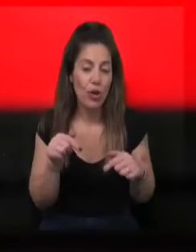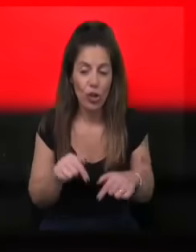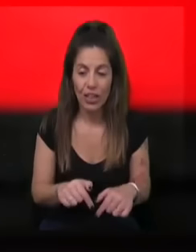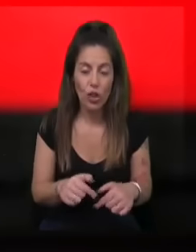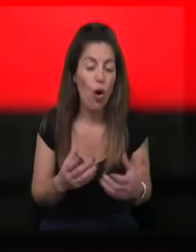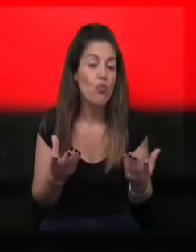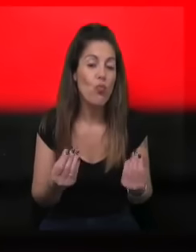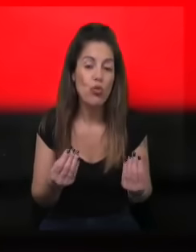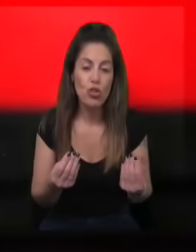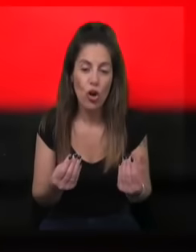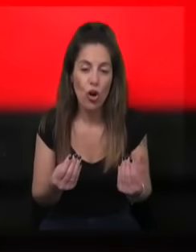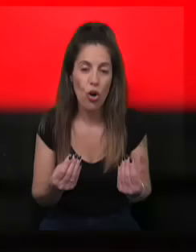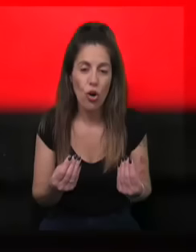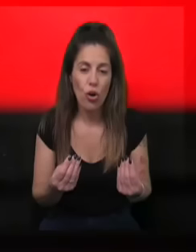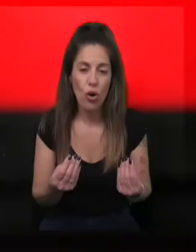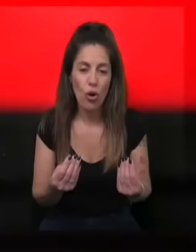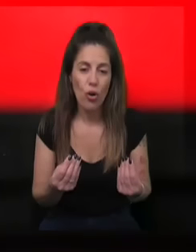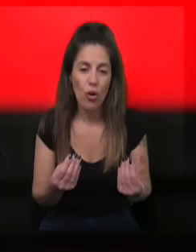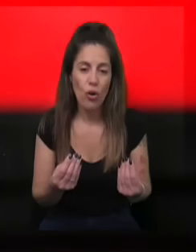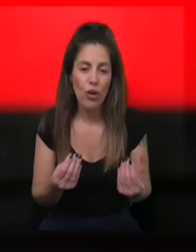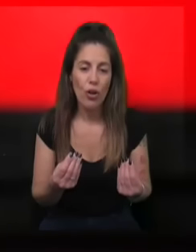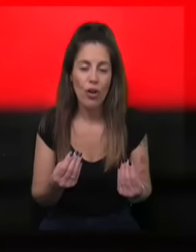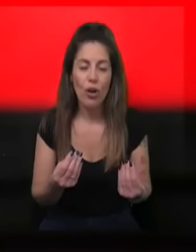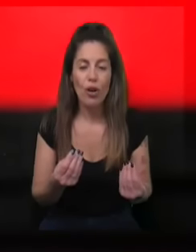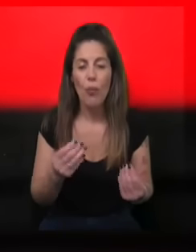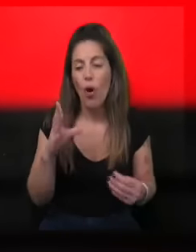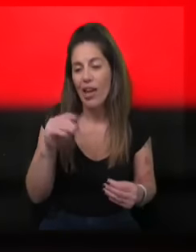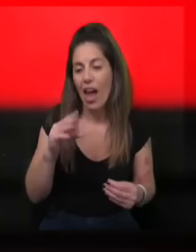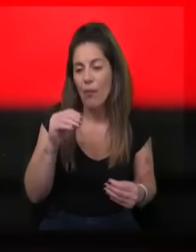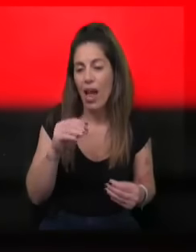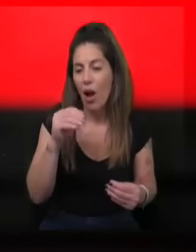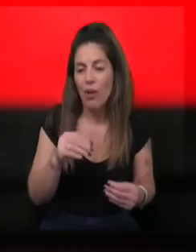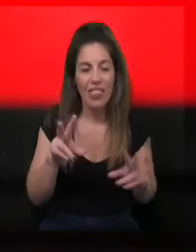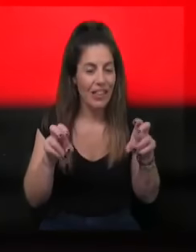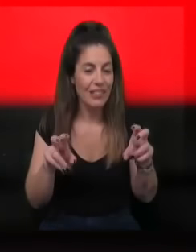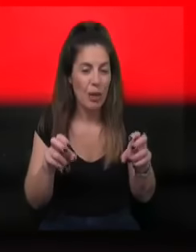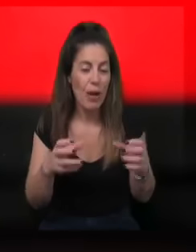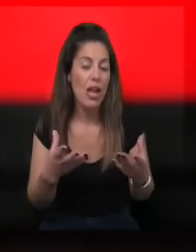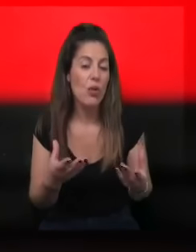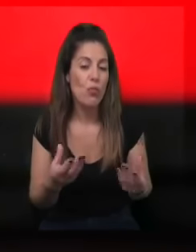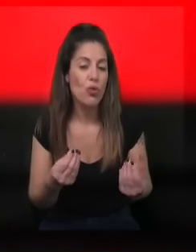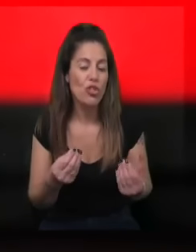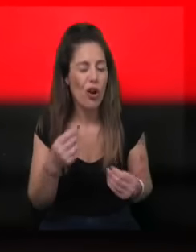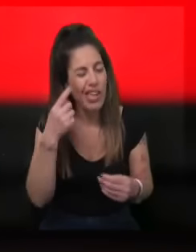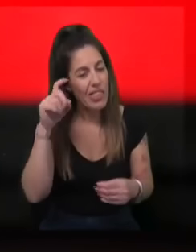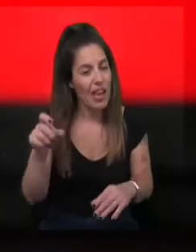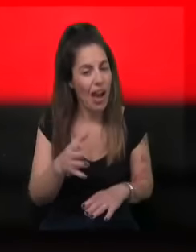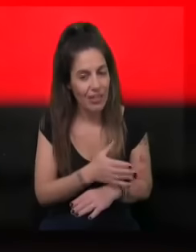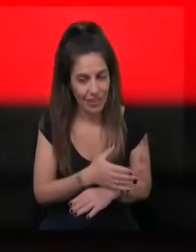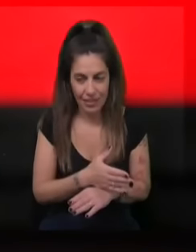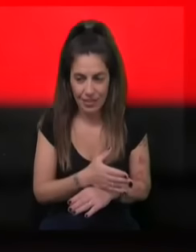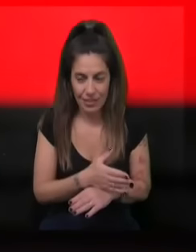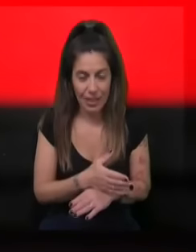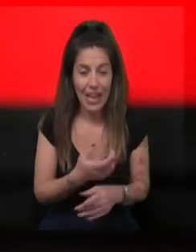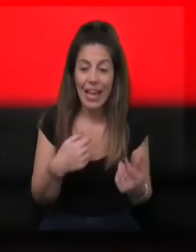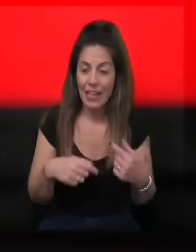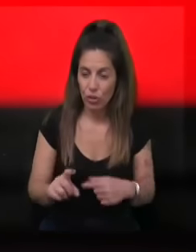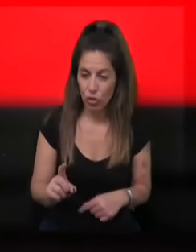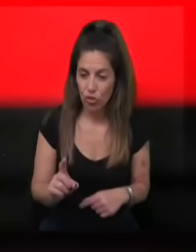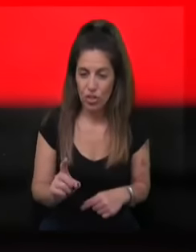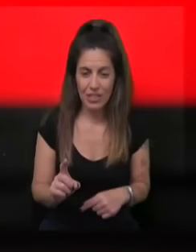hay mucho guitarrero con el tema y hay también mucho prejuicio Y entonces